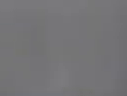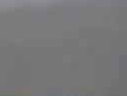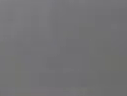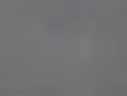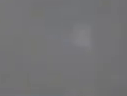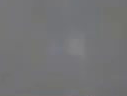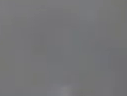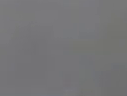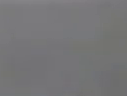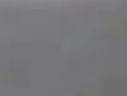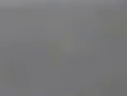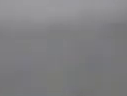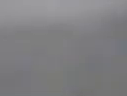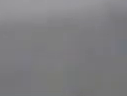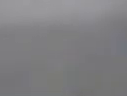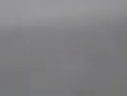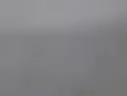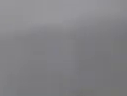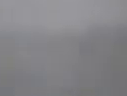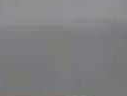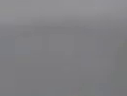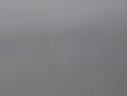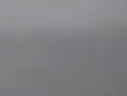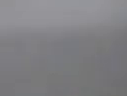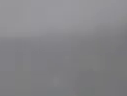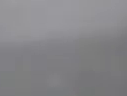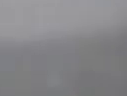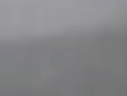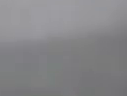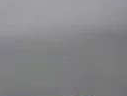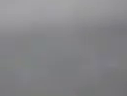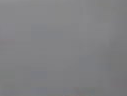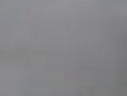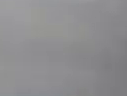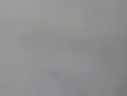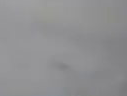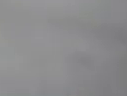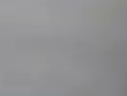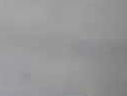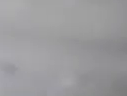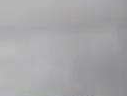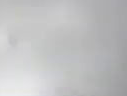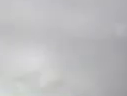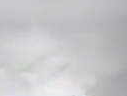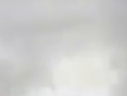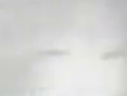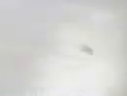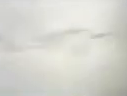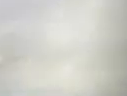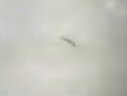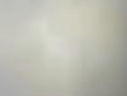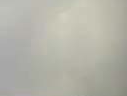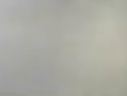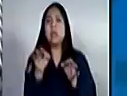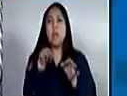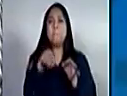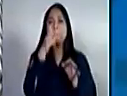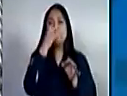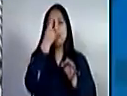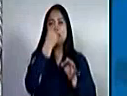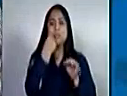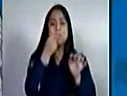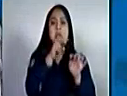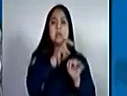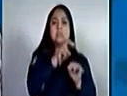tubería y también se ingresó, teniendo como consecuencia, a escasos 8 o 9 metros que pudo avanzar